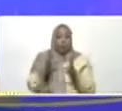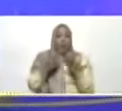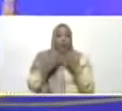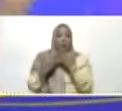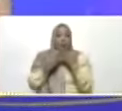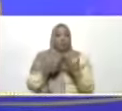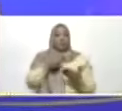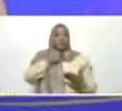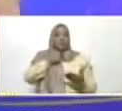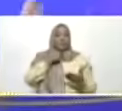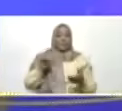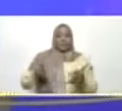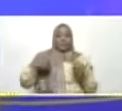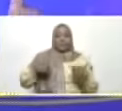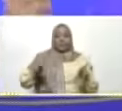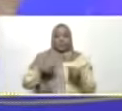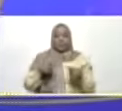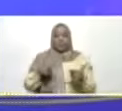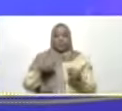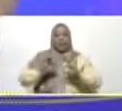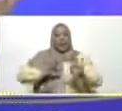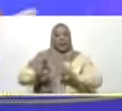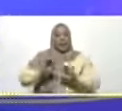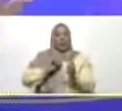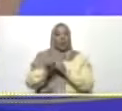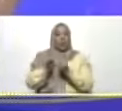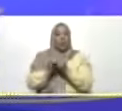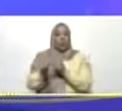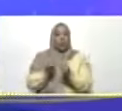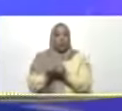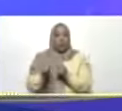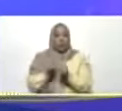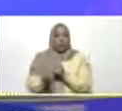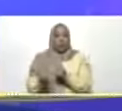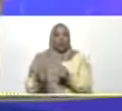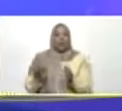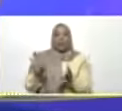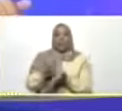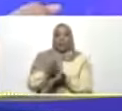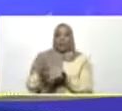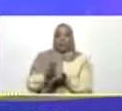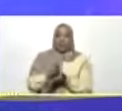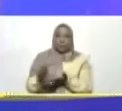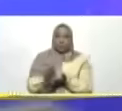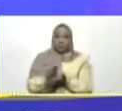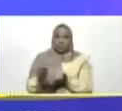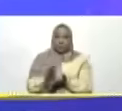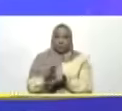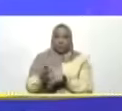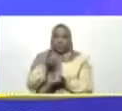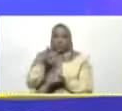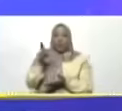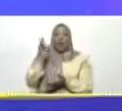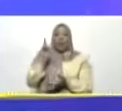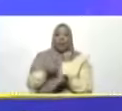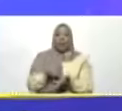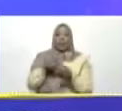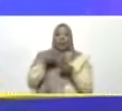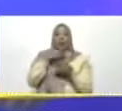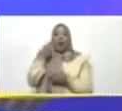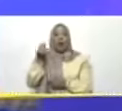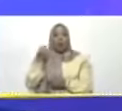que le gusta la música que le gusta el deporte al muchacho que le gusta danzar al muchacho que le gusta sembrar al